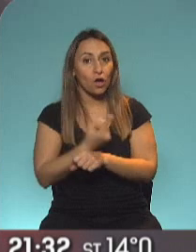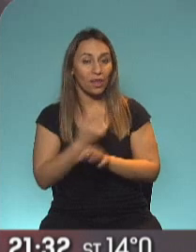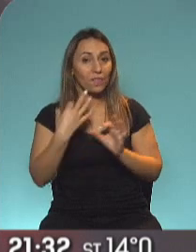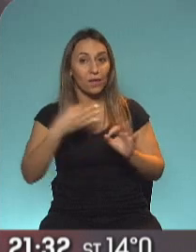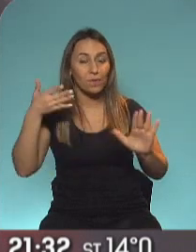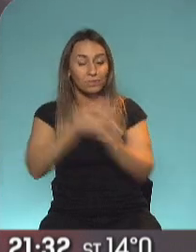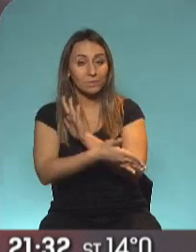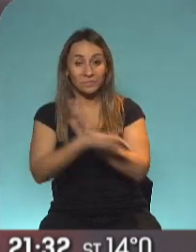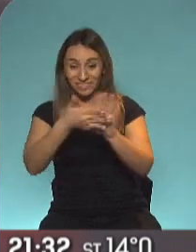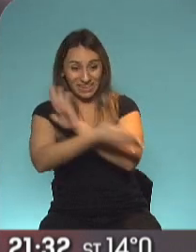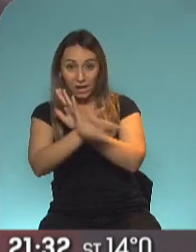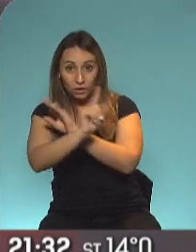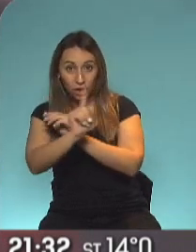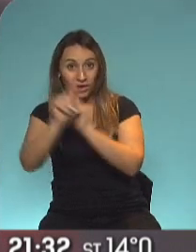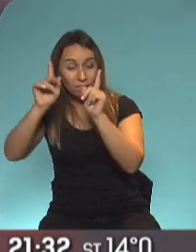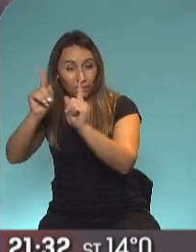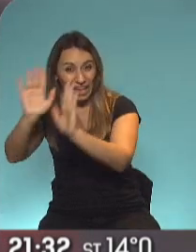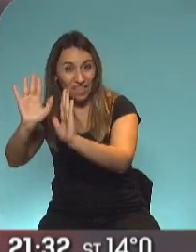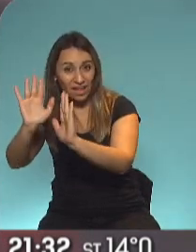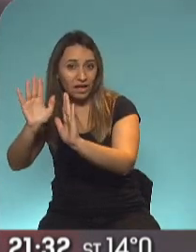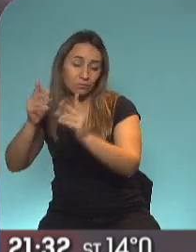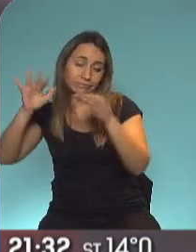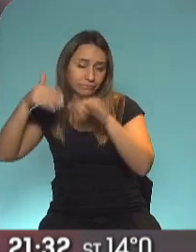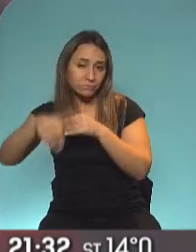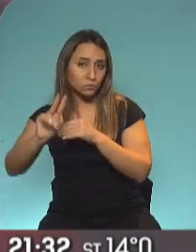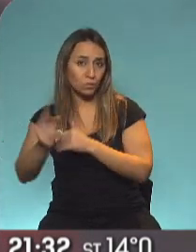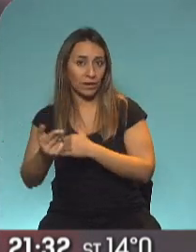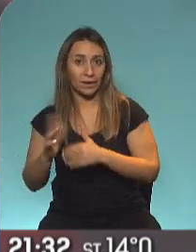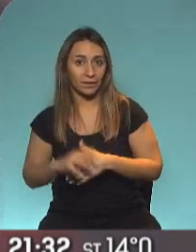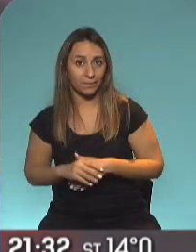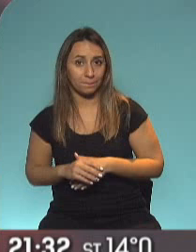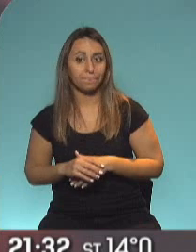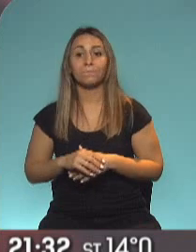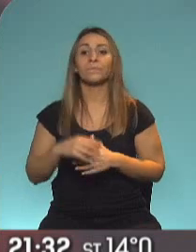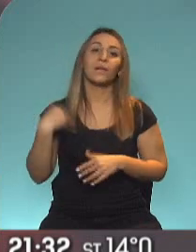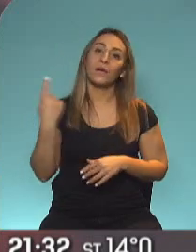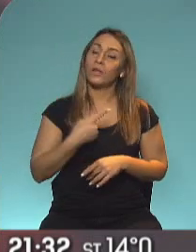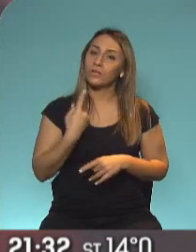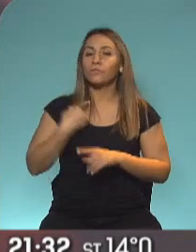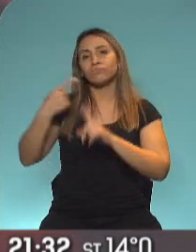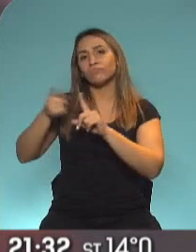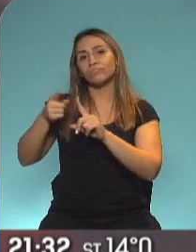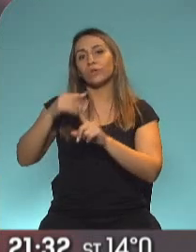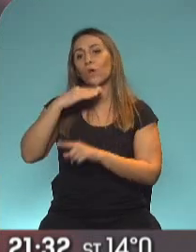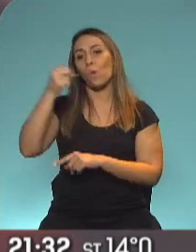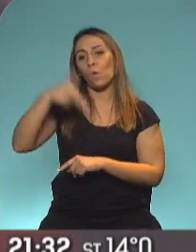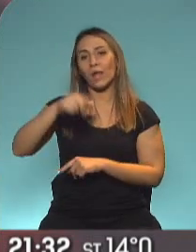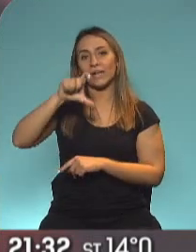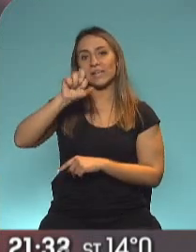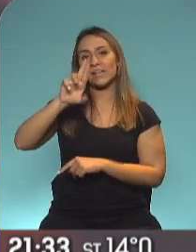de su tierra, probablemente terminen muertos. Nosotros hablamos con Juan Carlos Murillo, que es